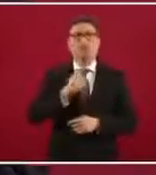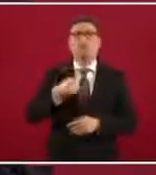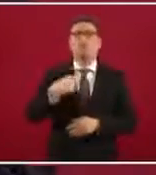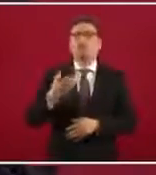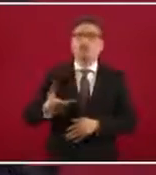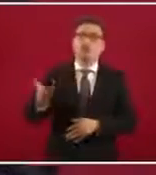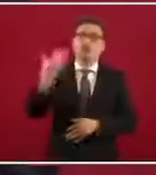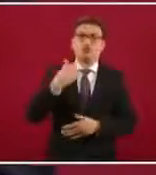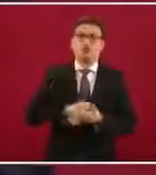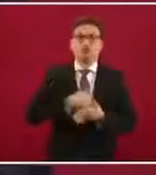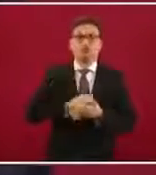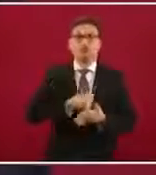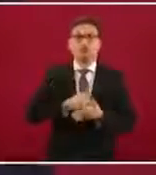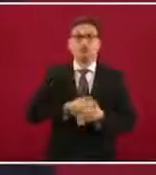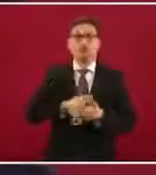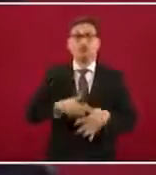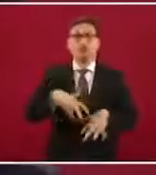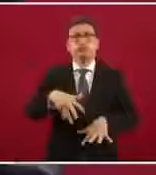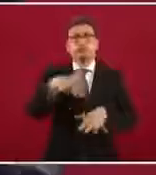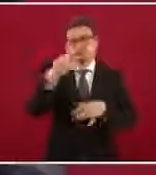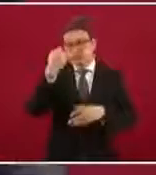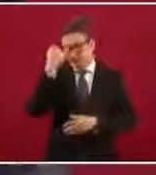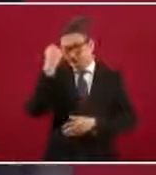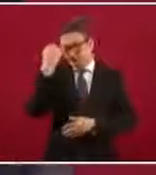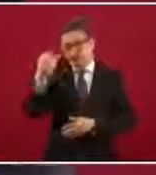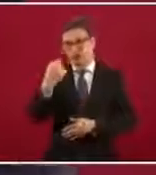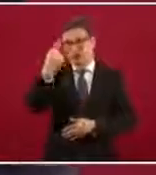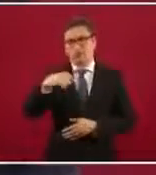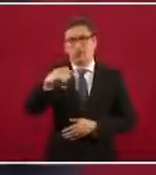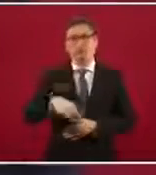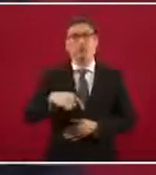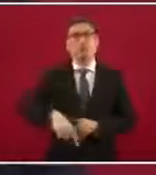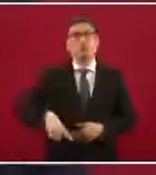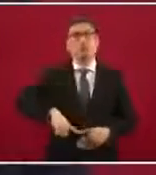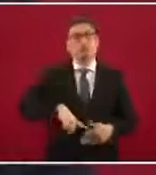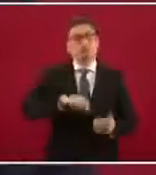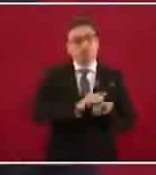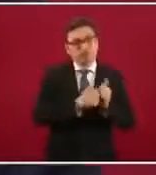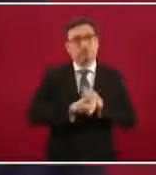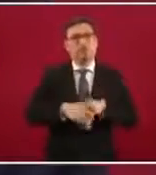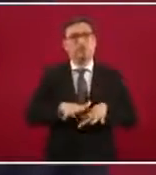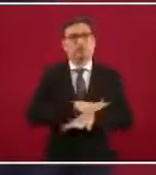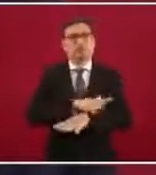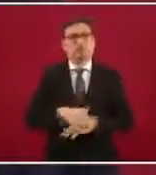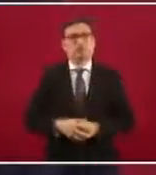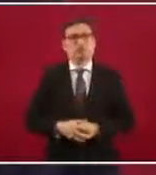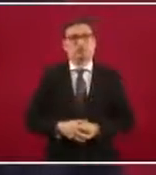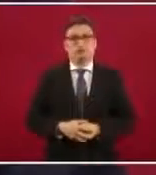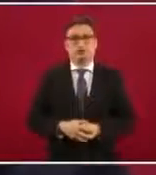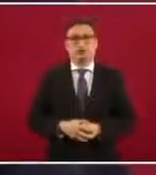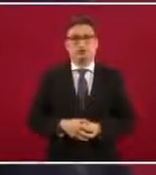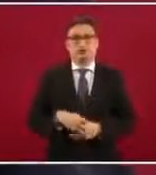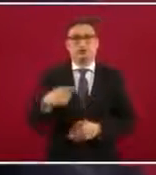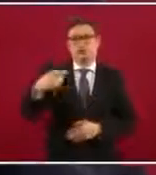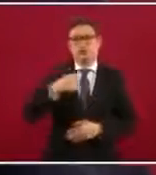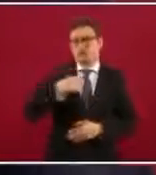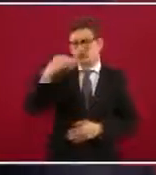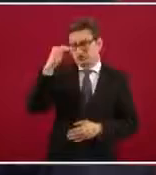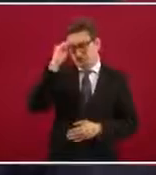eso, luchaba por ideales, por principios, por llevar a cabo esta transformación. Y hasta pensé